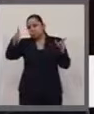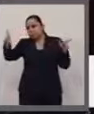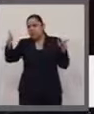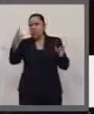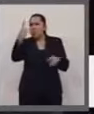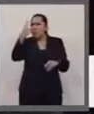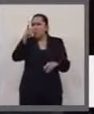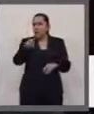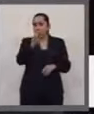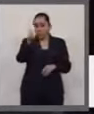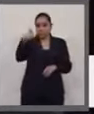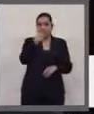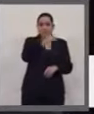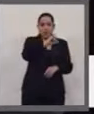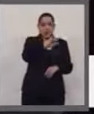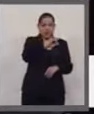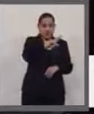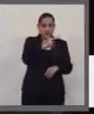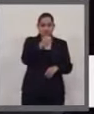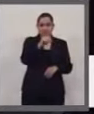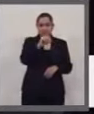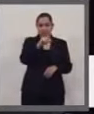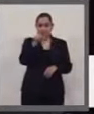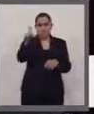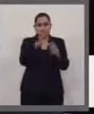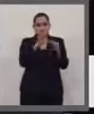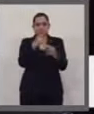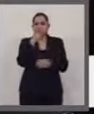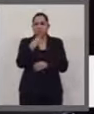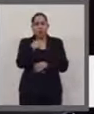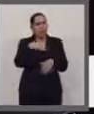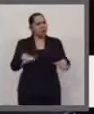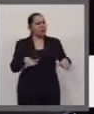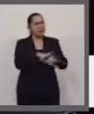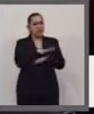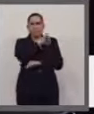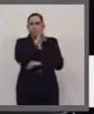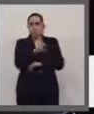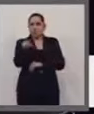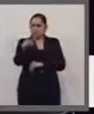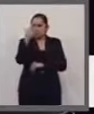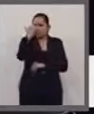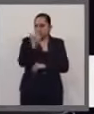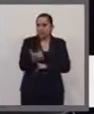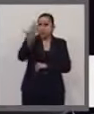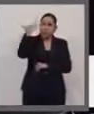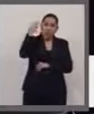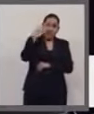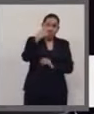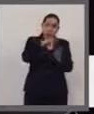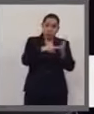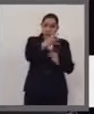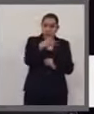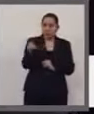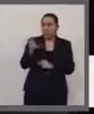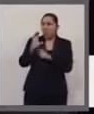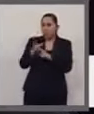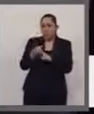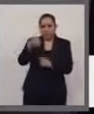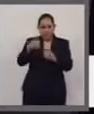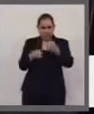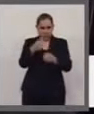cuando a Javier Hidalgo le dijo que no ha cambiado nunca. Habló con verdad. En marzo de 2004 fue juzgada por el Comité Ejecutivo Nacional